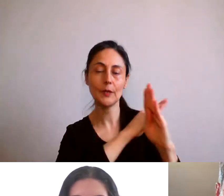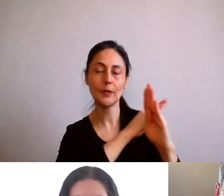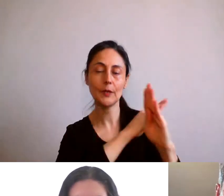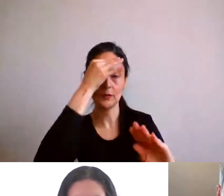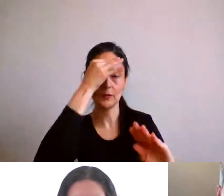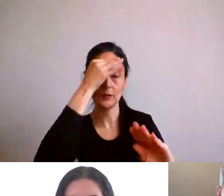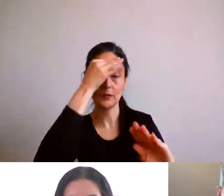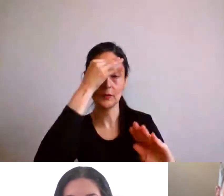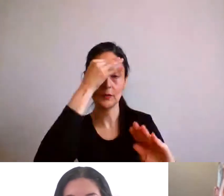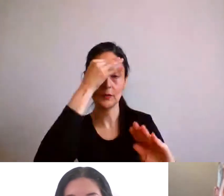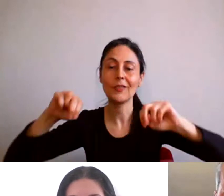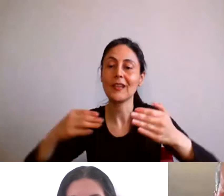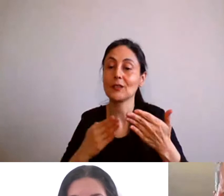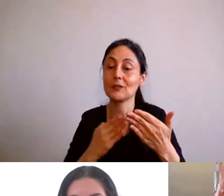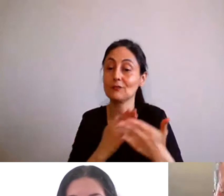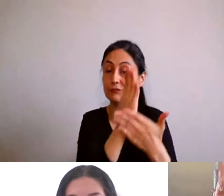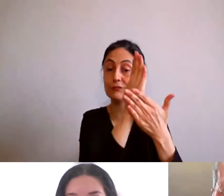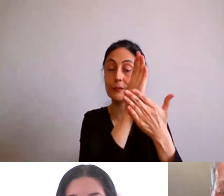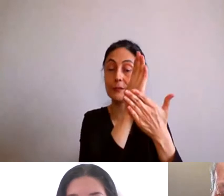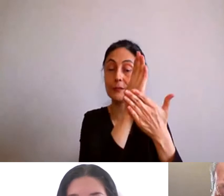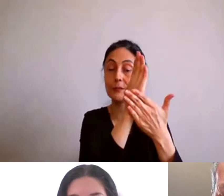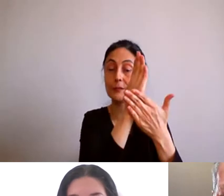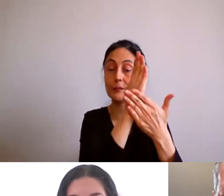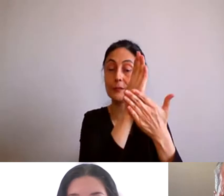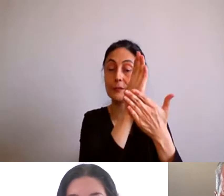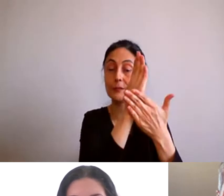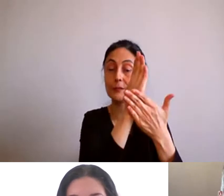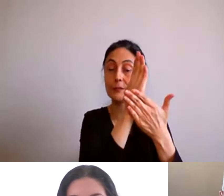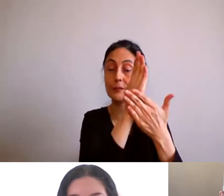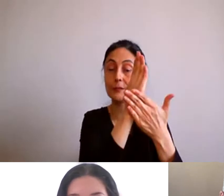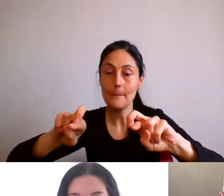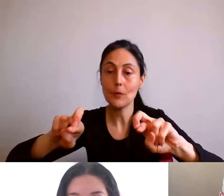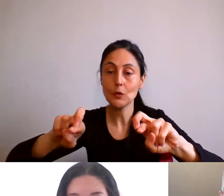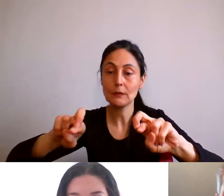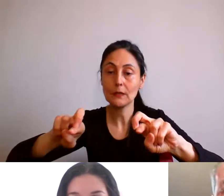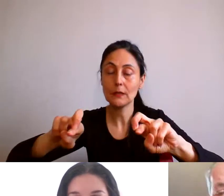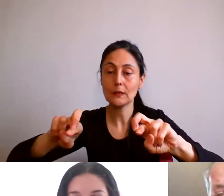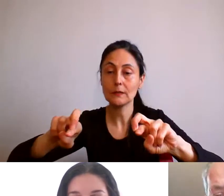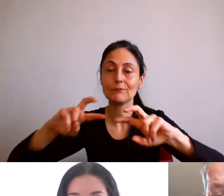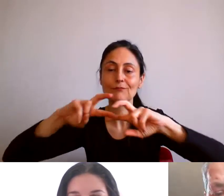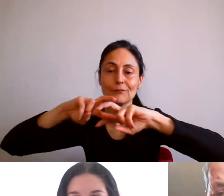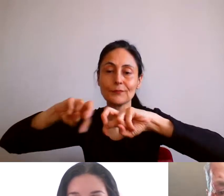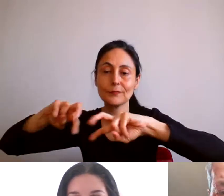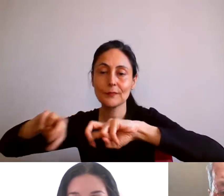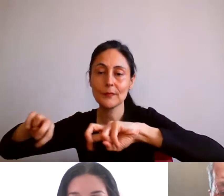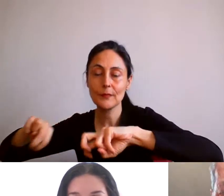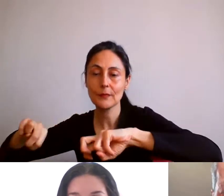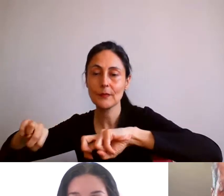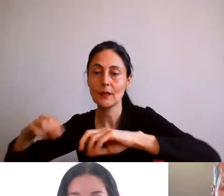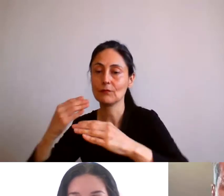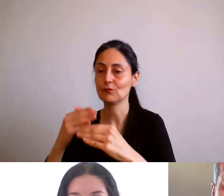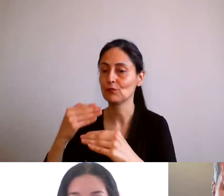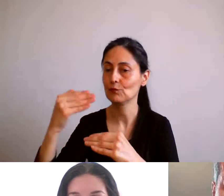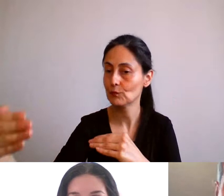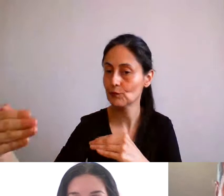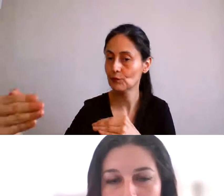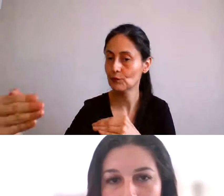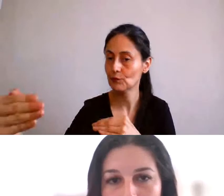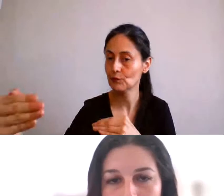de las enfermedades, de la posibilidad rápida de llegar a un diagnóstico y por lo tanto hacer un pronóstico